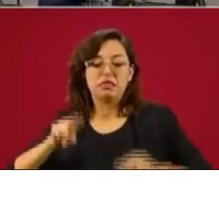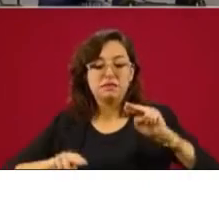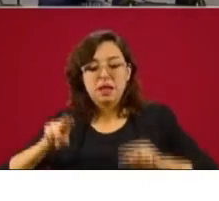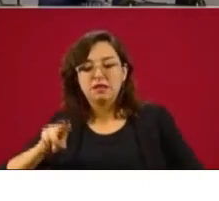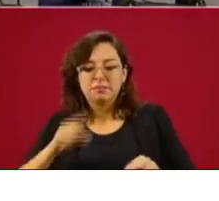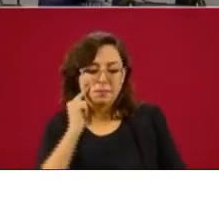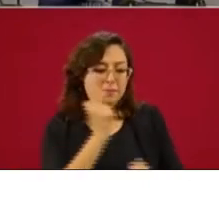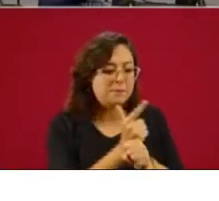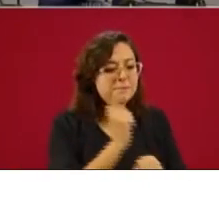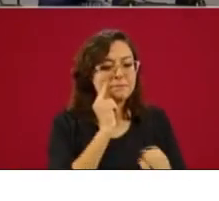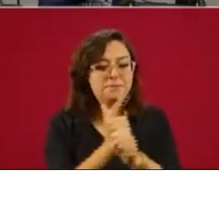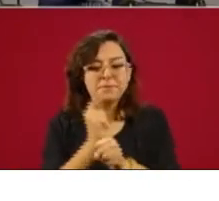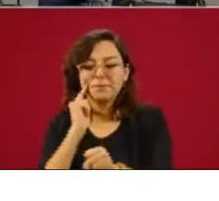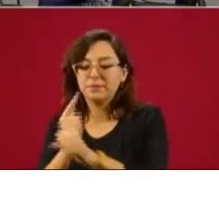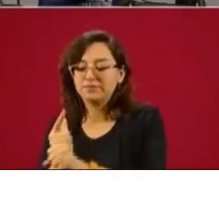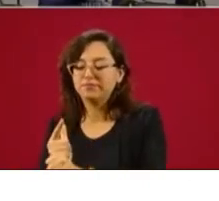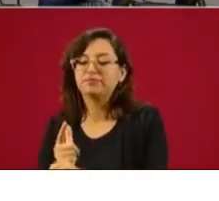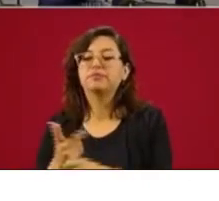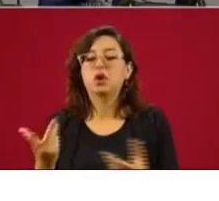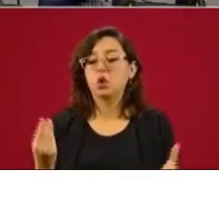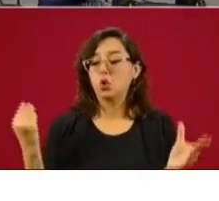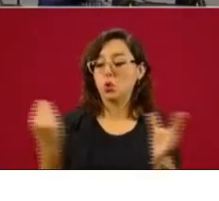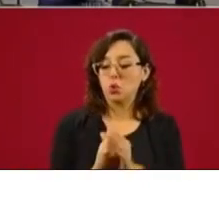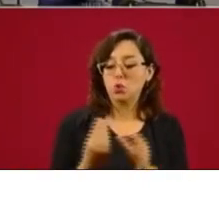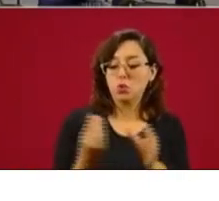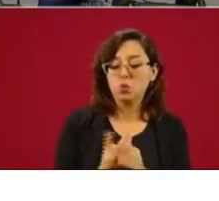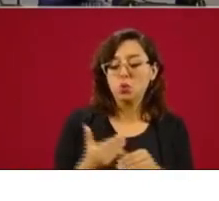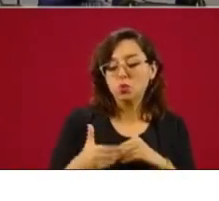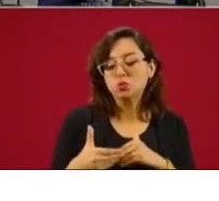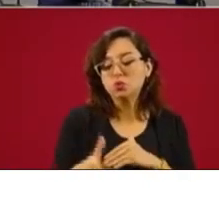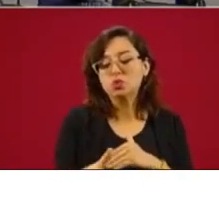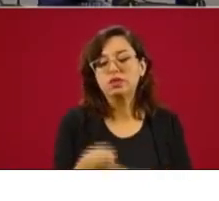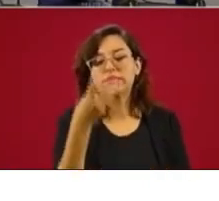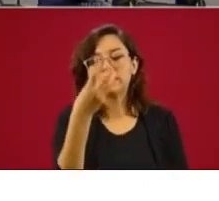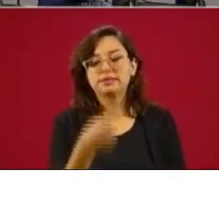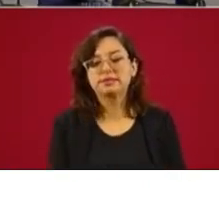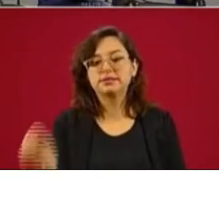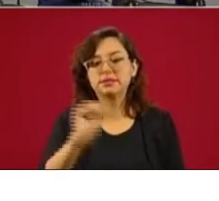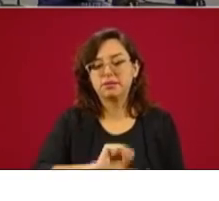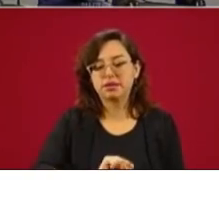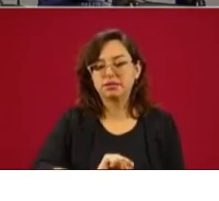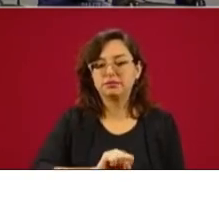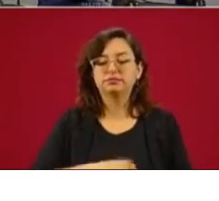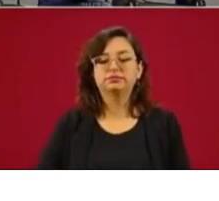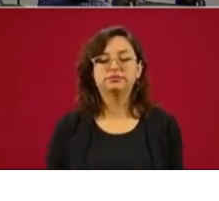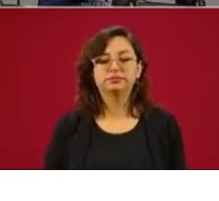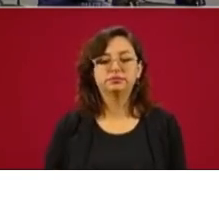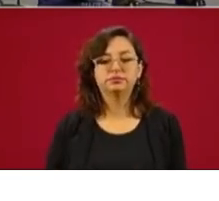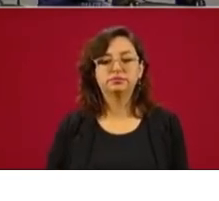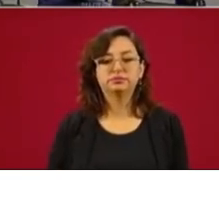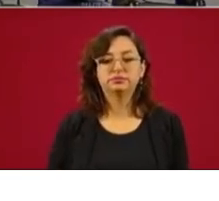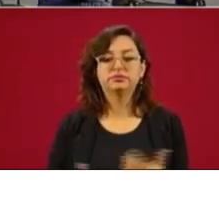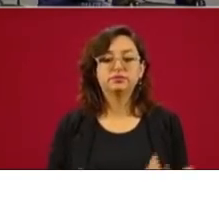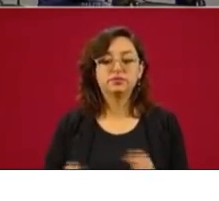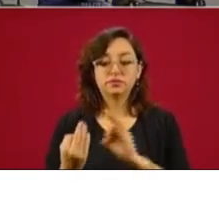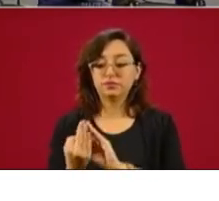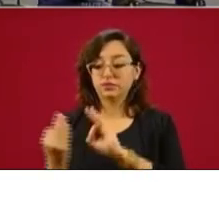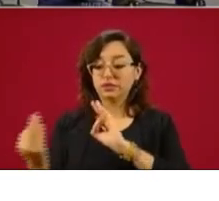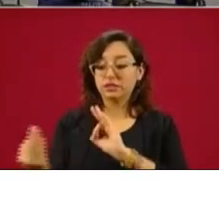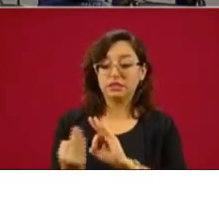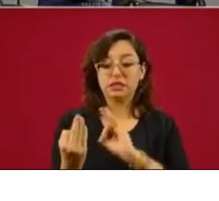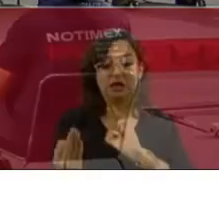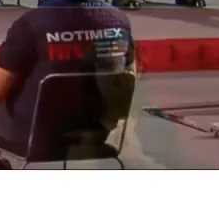Este curso durará tres semanas y para guardar la sana distancia,